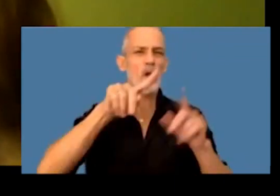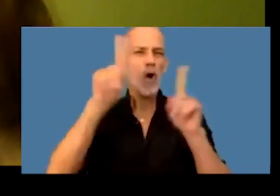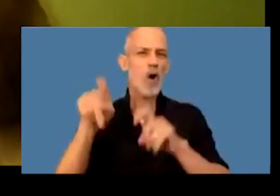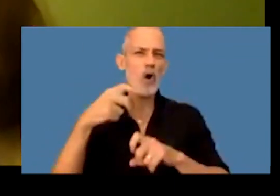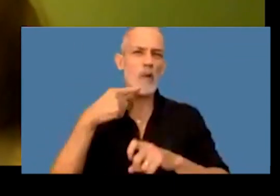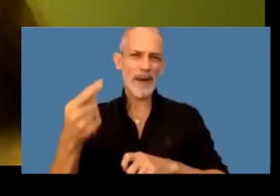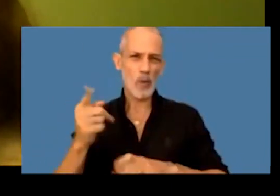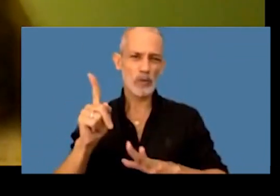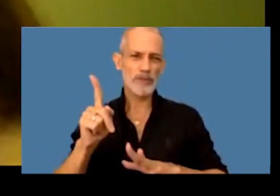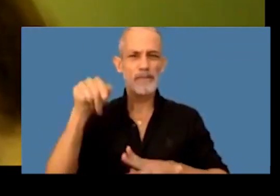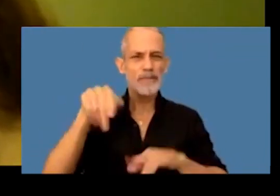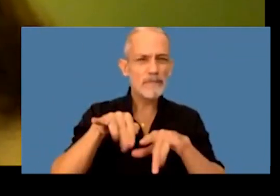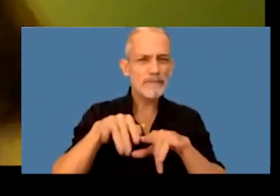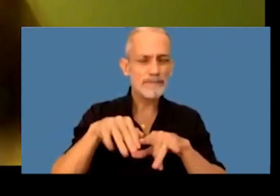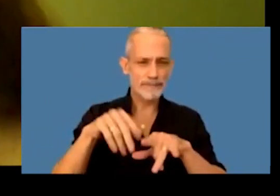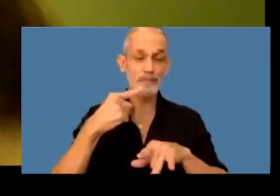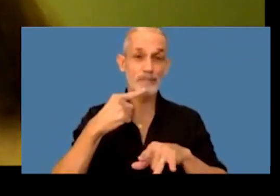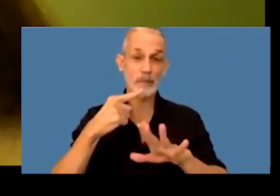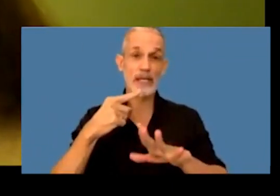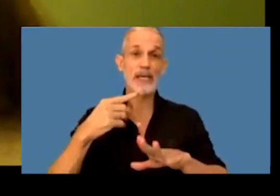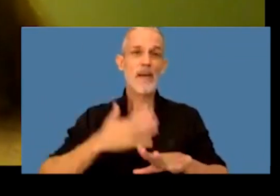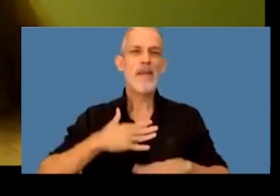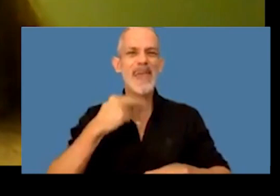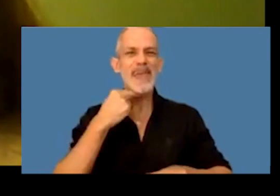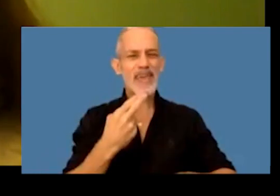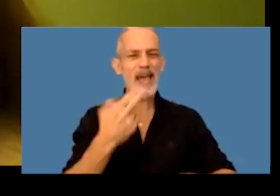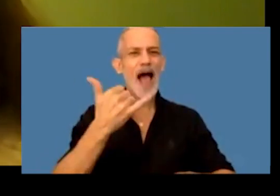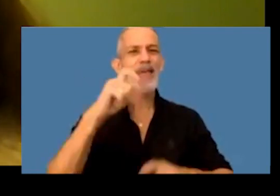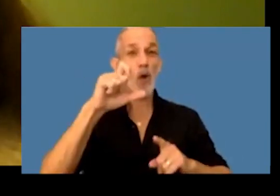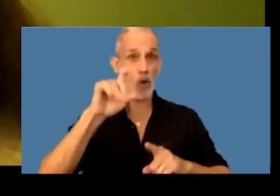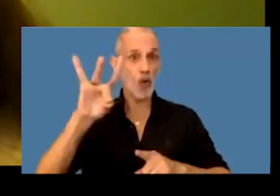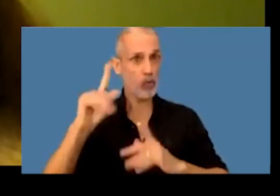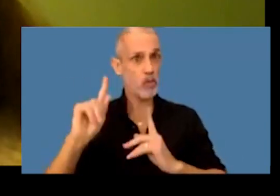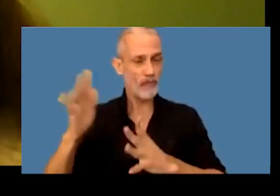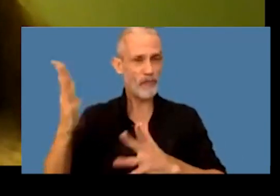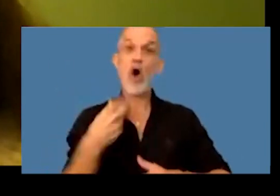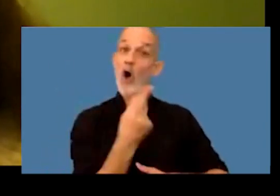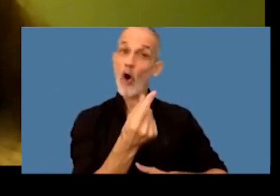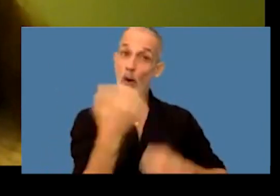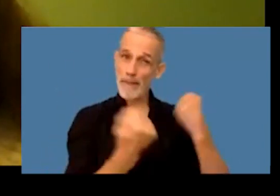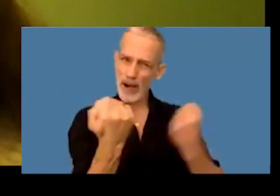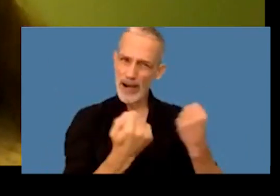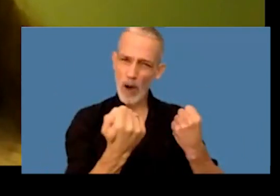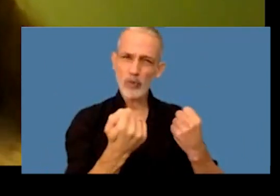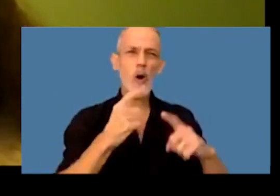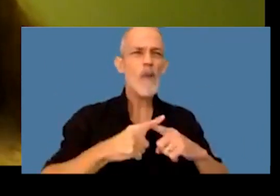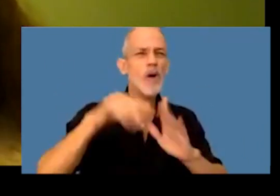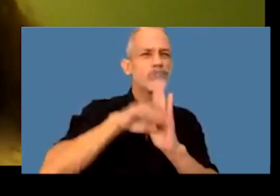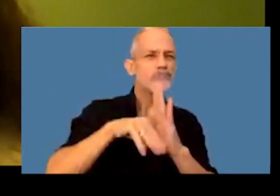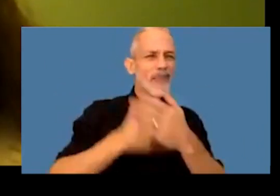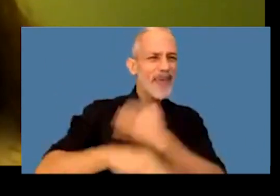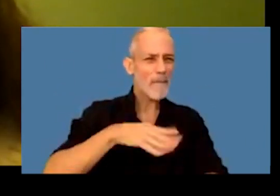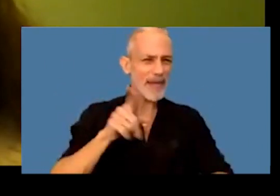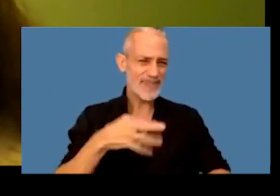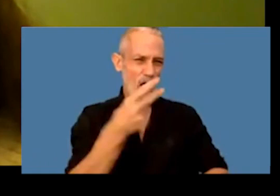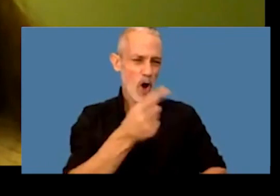Acá hay una consulta, dice, mi hija tiene CUT vigente, compré un auto por el régimen de discapacidad y es el